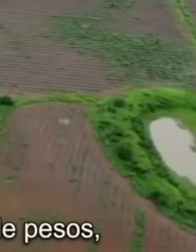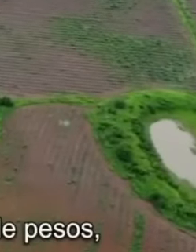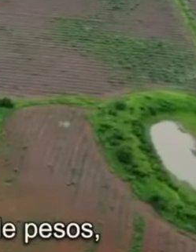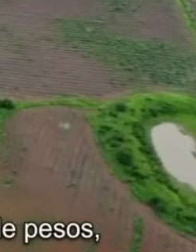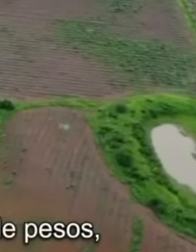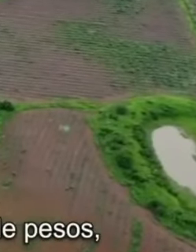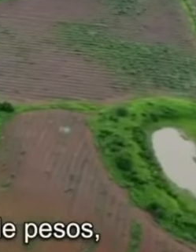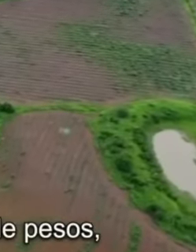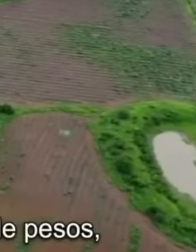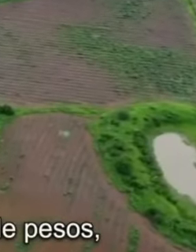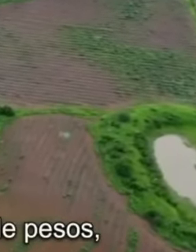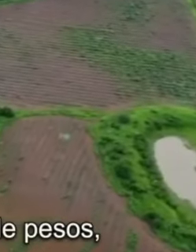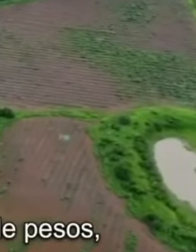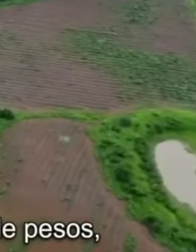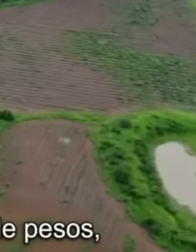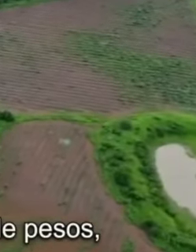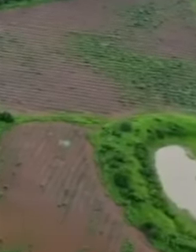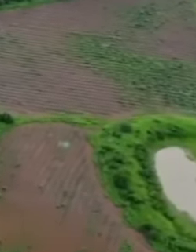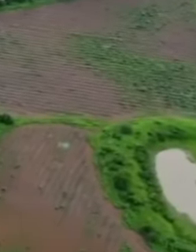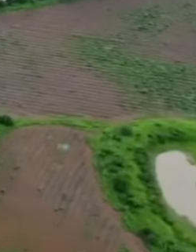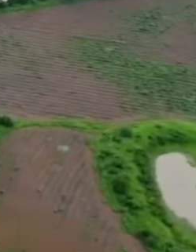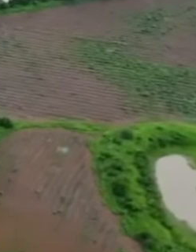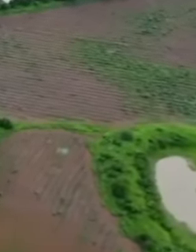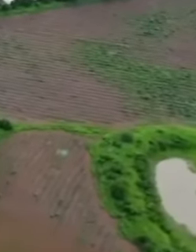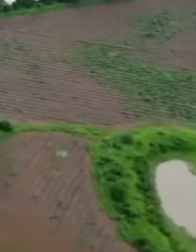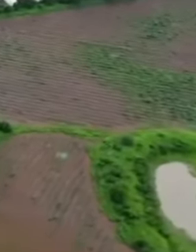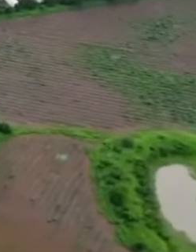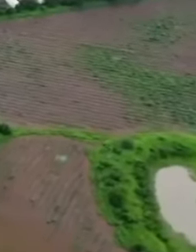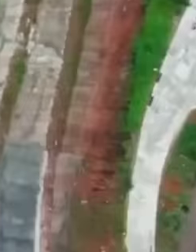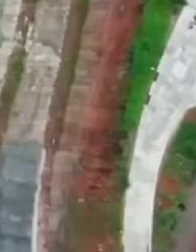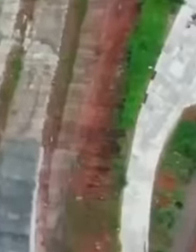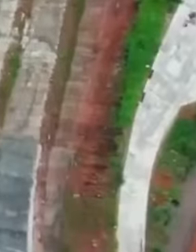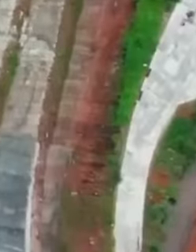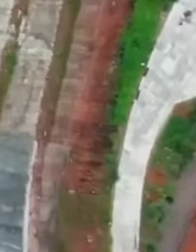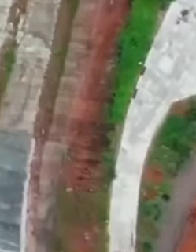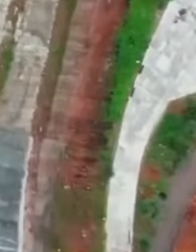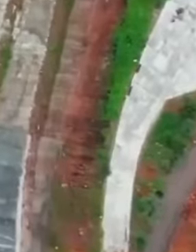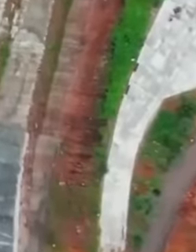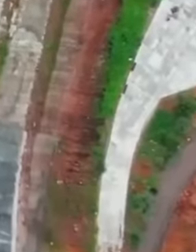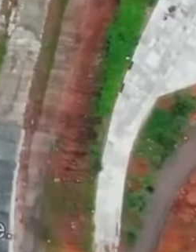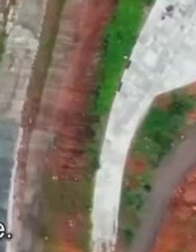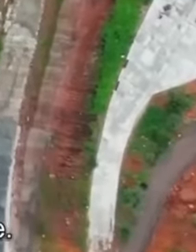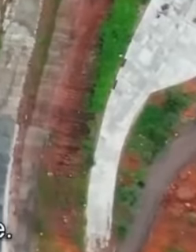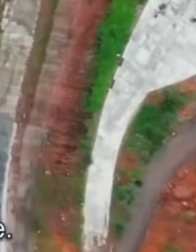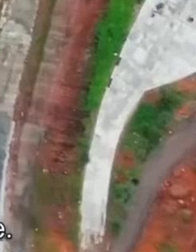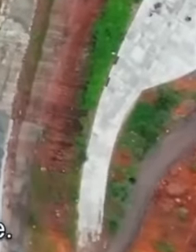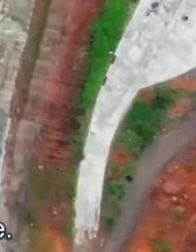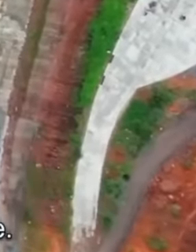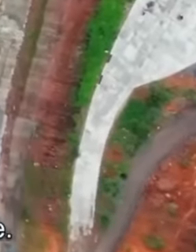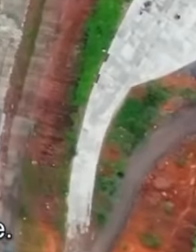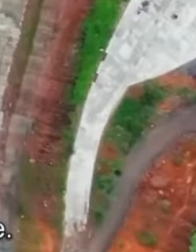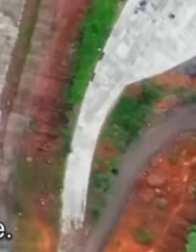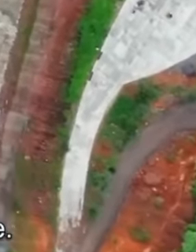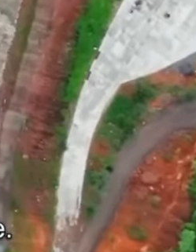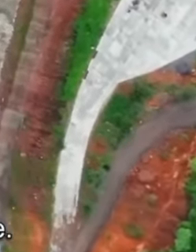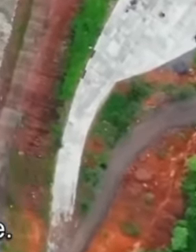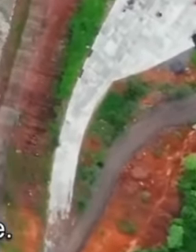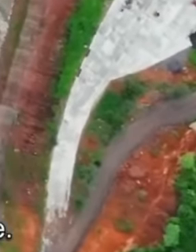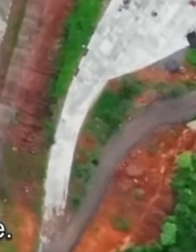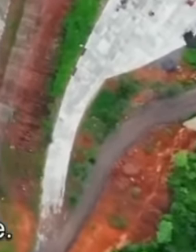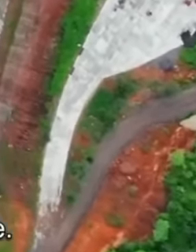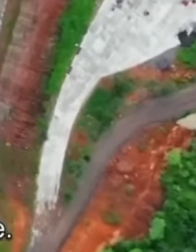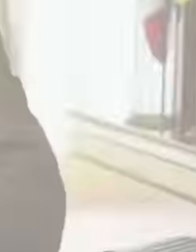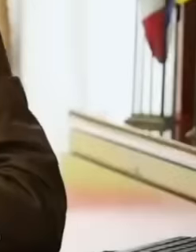de casi 8.700 millones de pesos que realizó esta administración, el sistema El Zapotillo le da horizonte de futuro a la